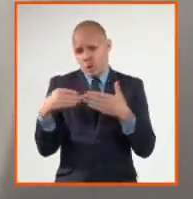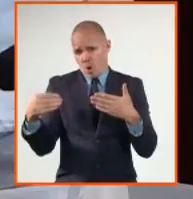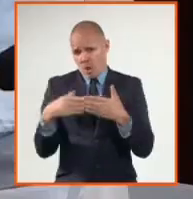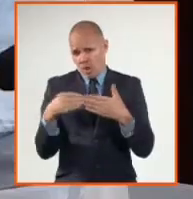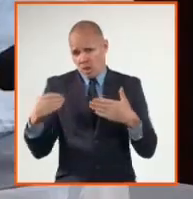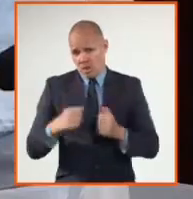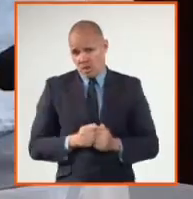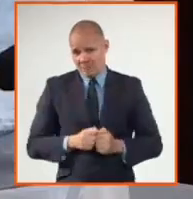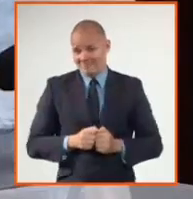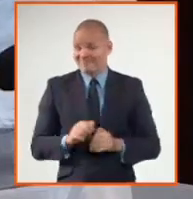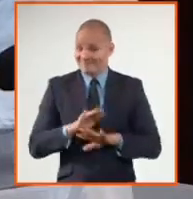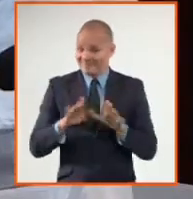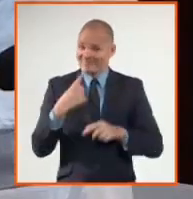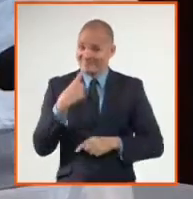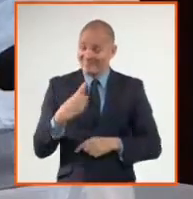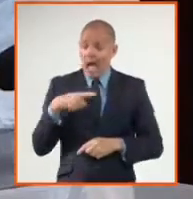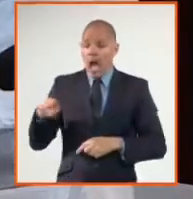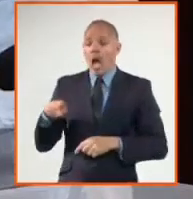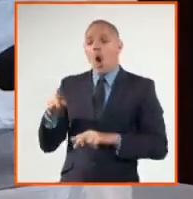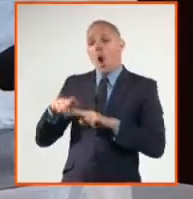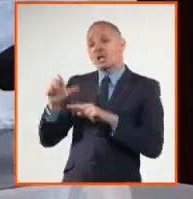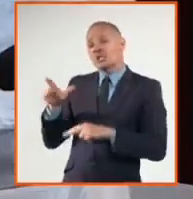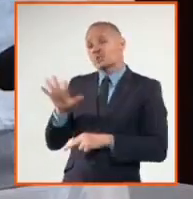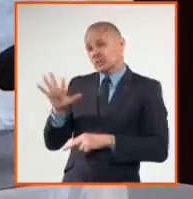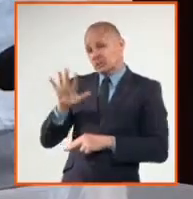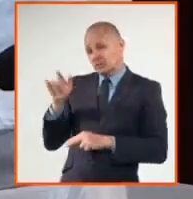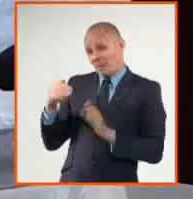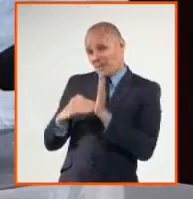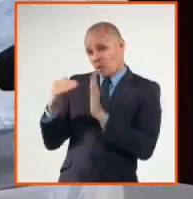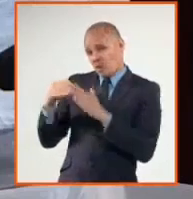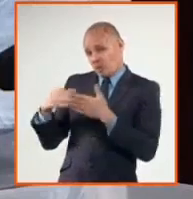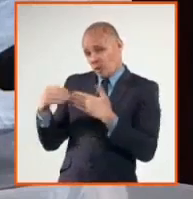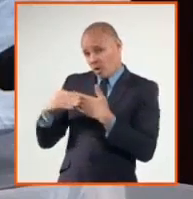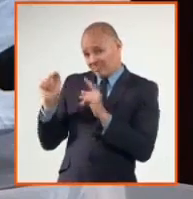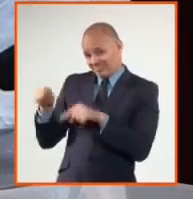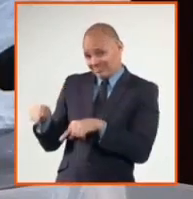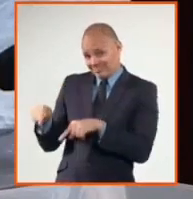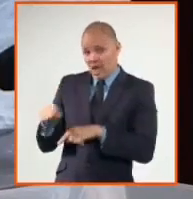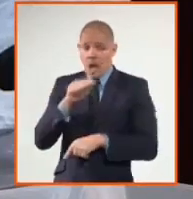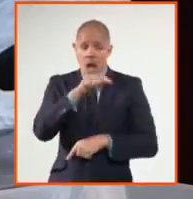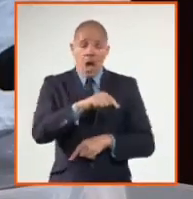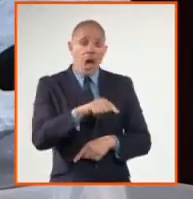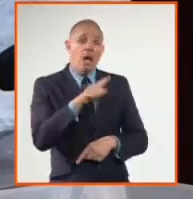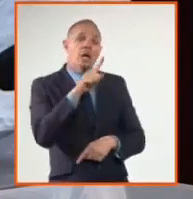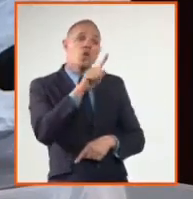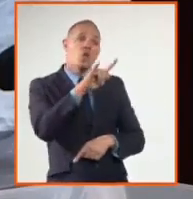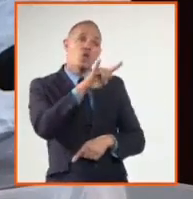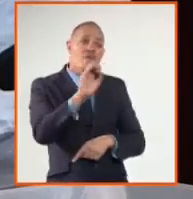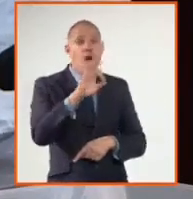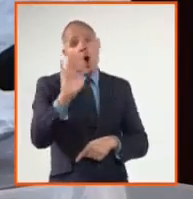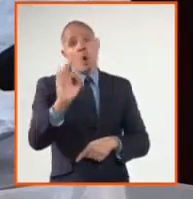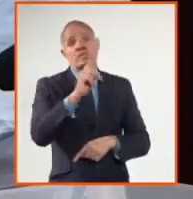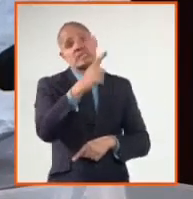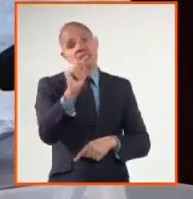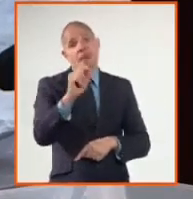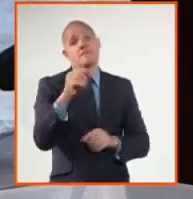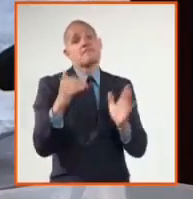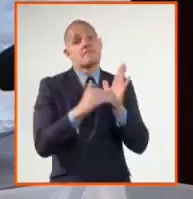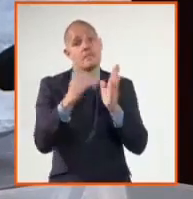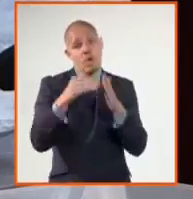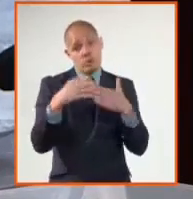ese caso me decía anteriormente que el bloque 4 en evita pudiera estar antes en el caso del bloque 4 un bloque que